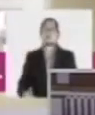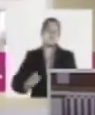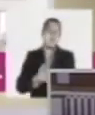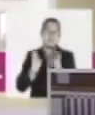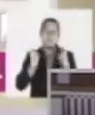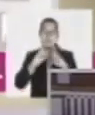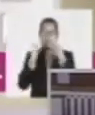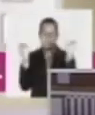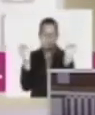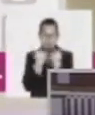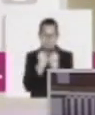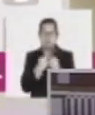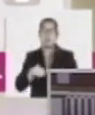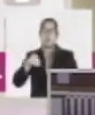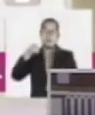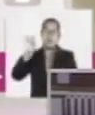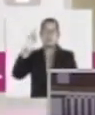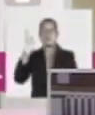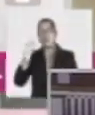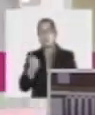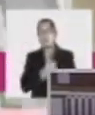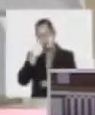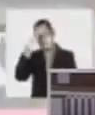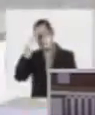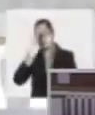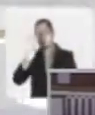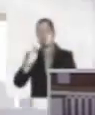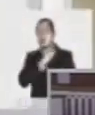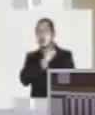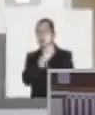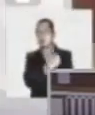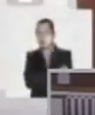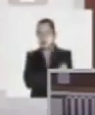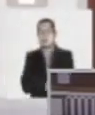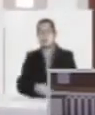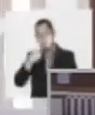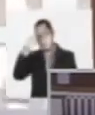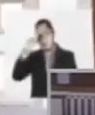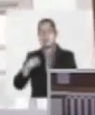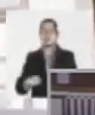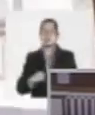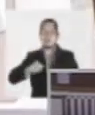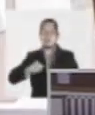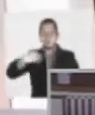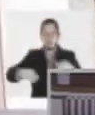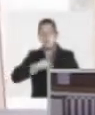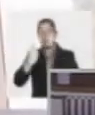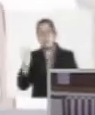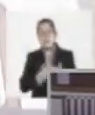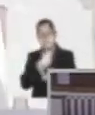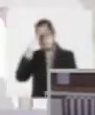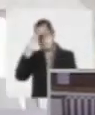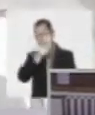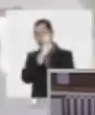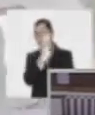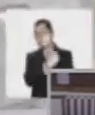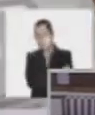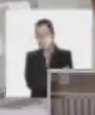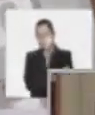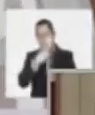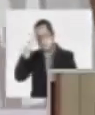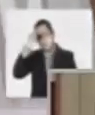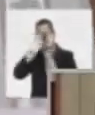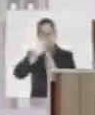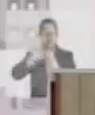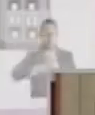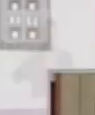a cargo de eso. No sé si, y tampoco pero tampoco se está haciendo un trabajo, digamos, adecuado como para que la gente realmente se entere, a eso me refiero. Es que mira, yo creo